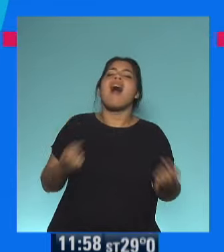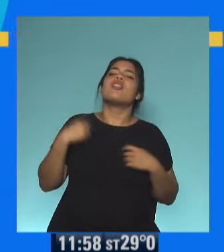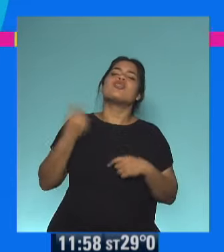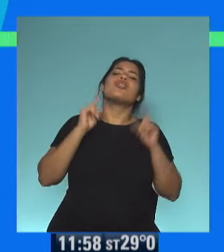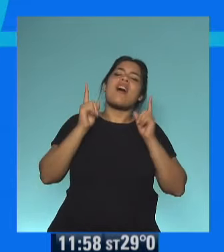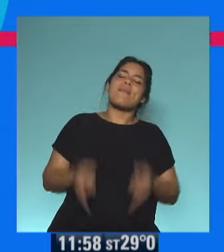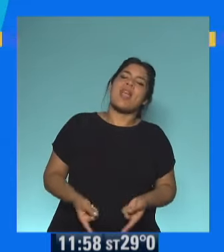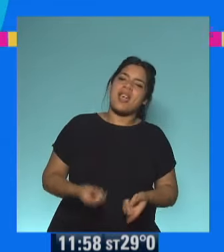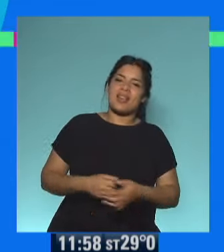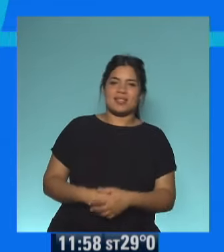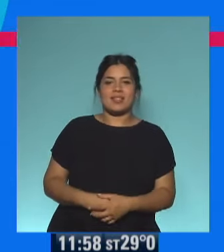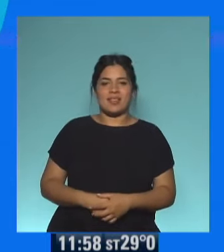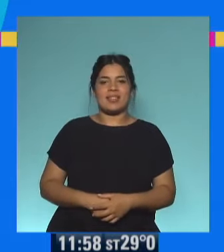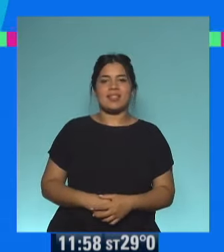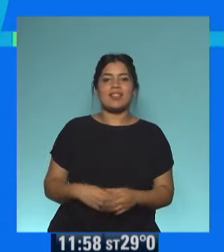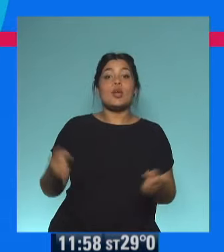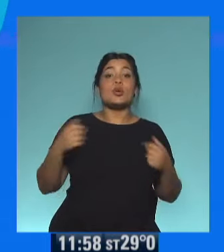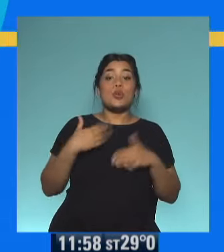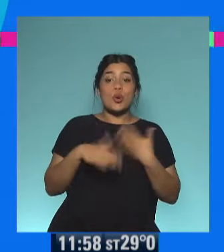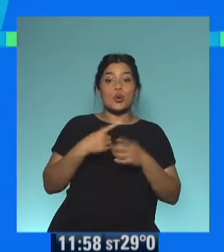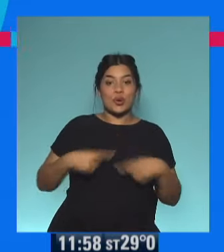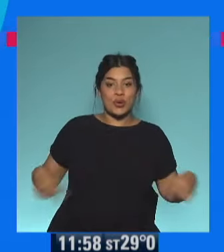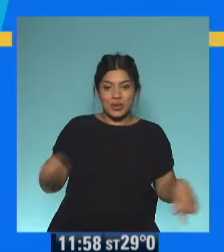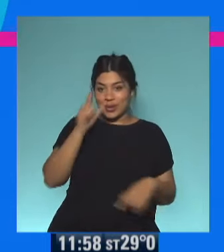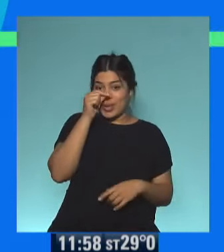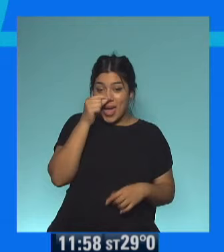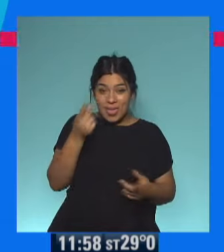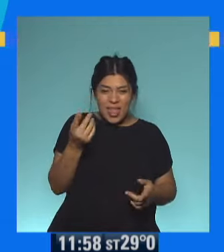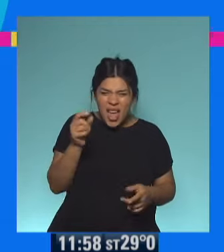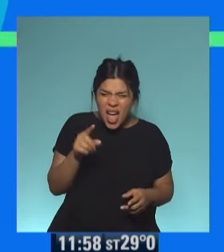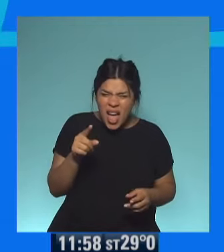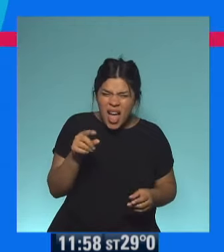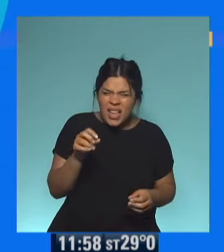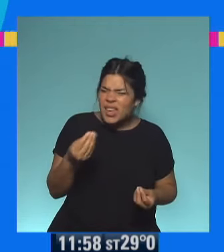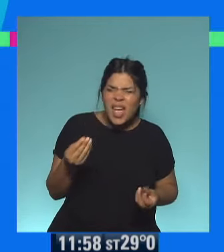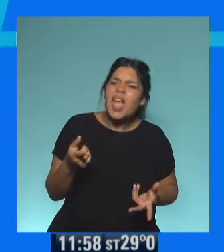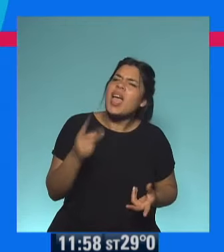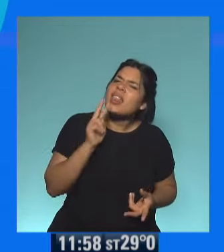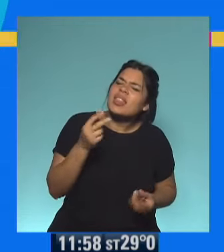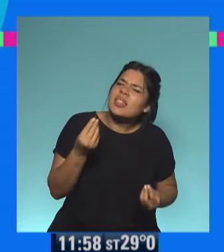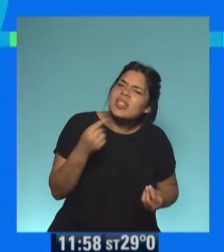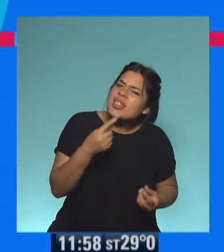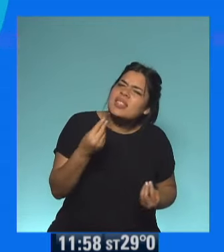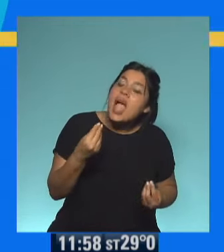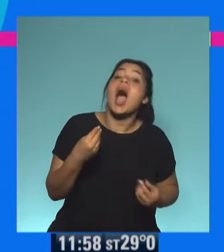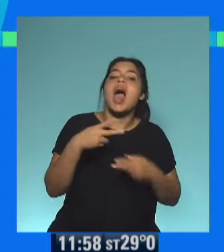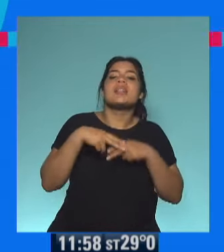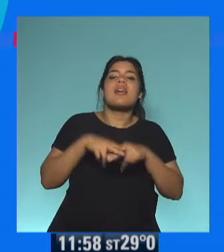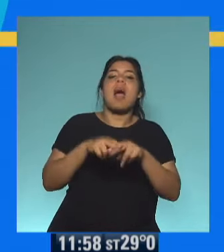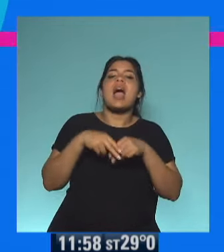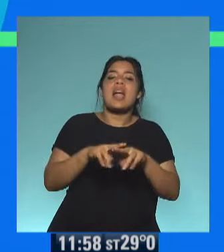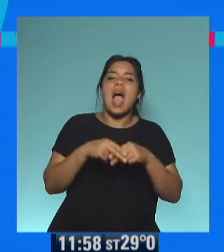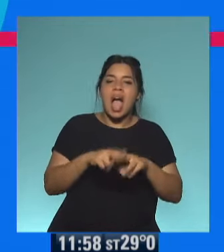vos también! Mi juguete de madera que... ¿Sí? ¿Qué? Balancea. Se hamaca. Se